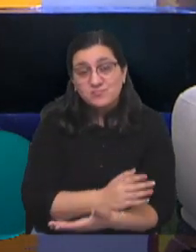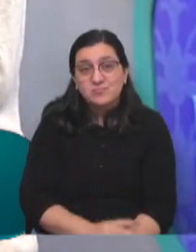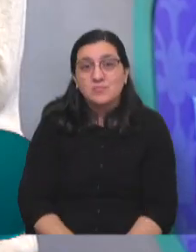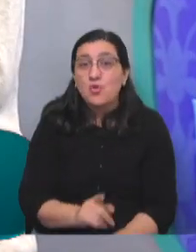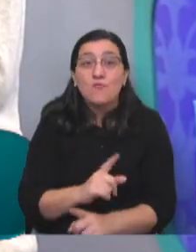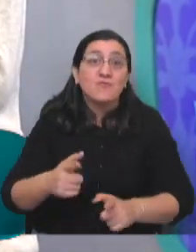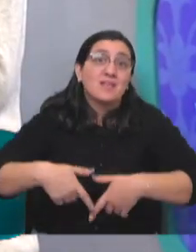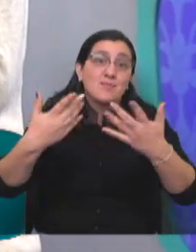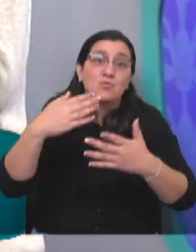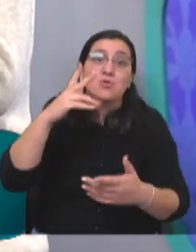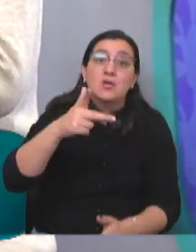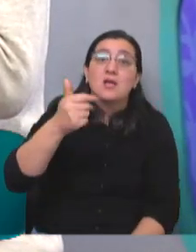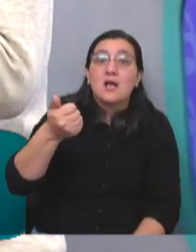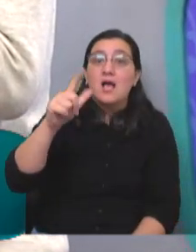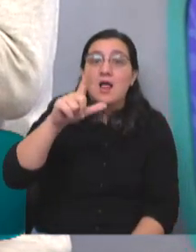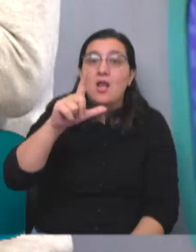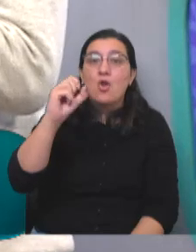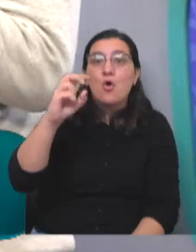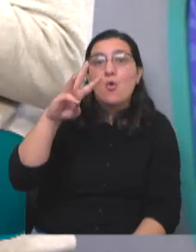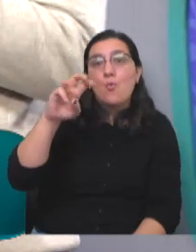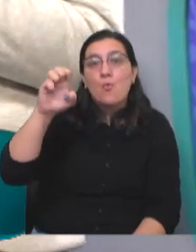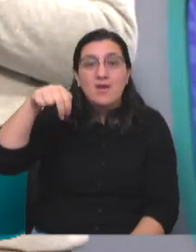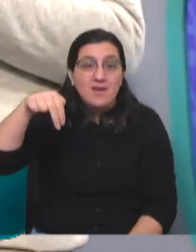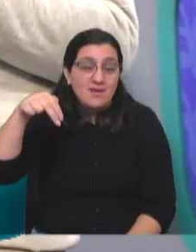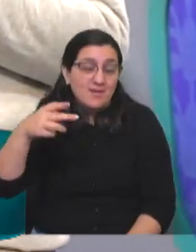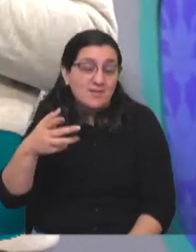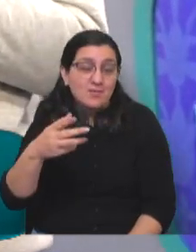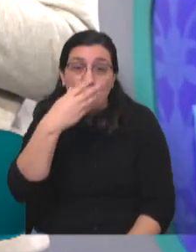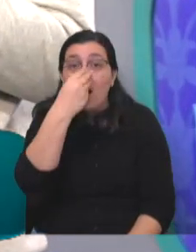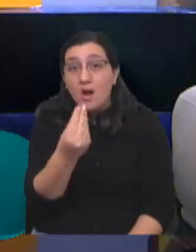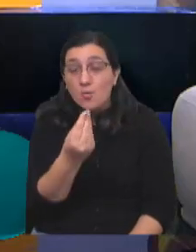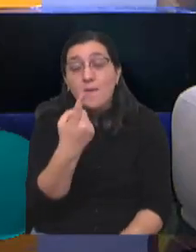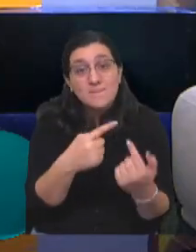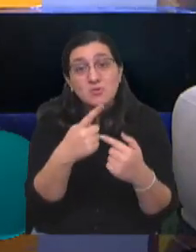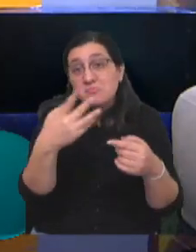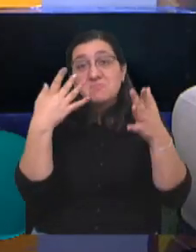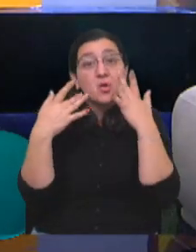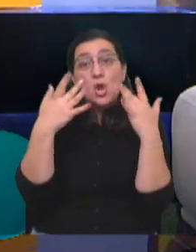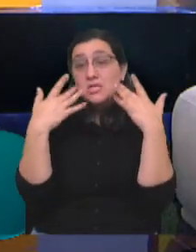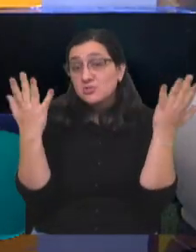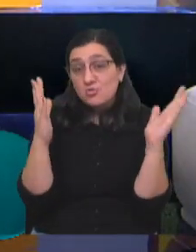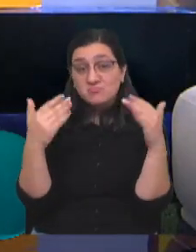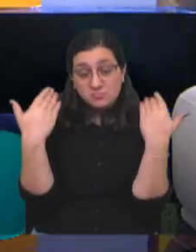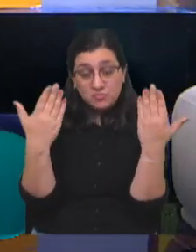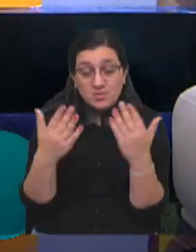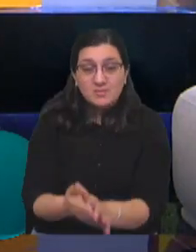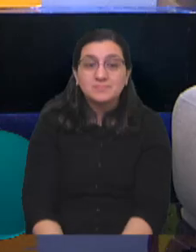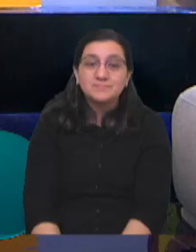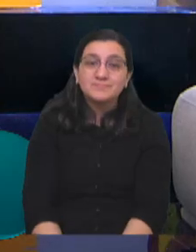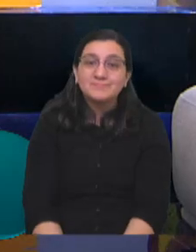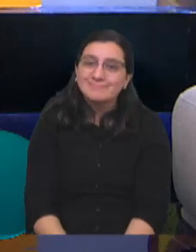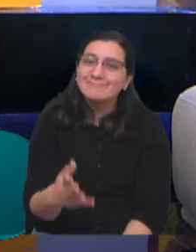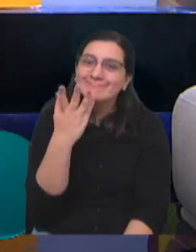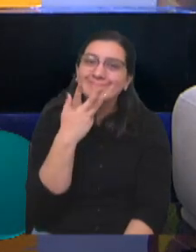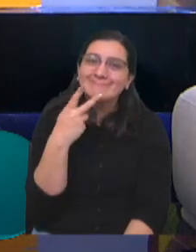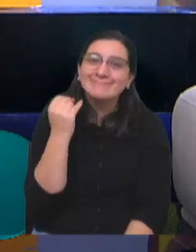Halloween, pero bueno, pero es una buena excusa. Es una decoración. Es una decoración que podemos hacer. ¿Qué les pareció? Nos encantó, Silvia.